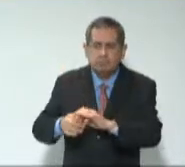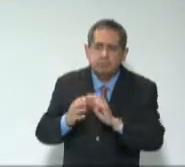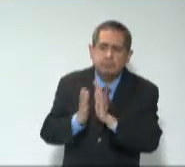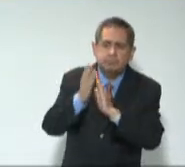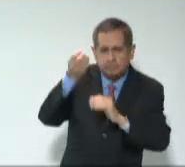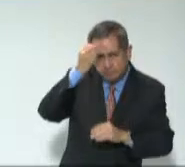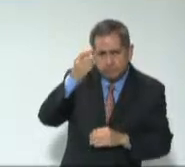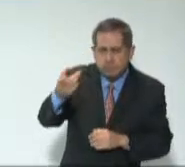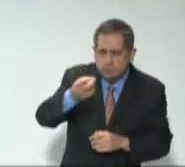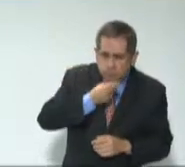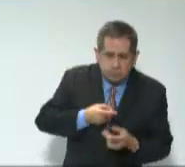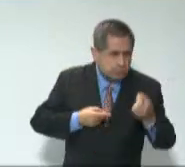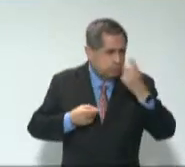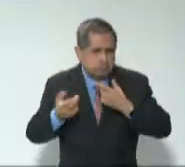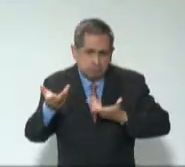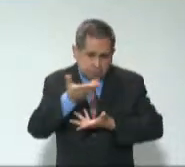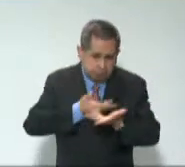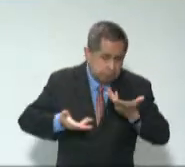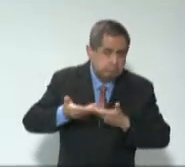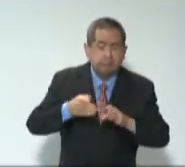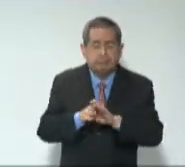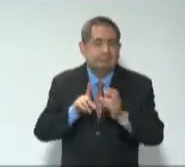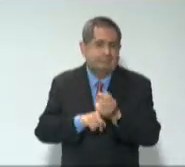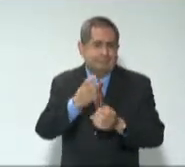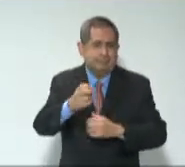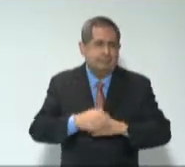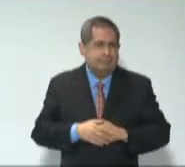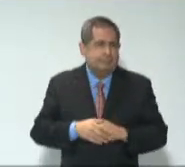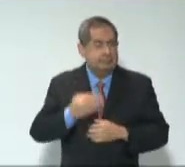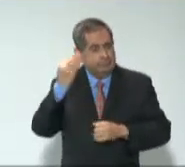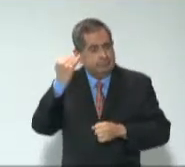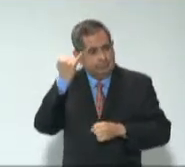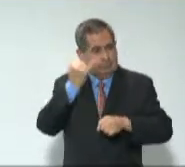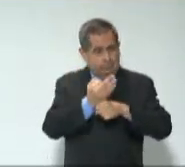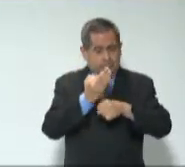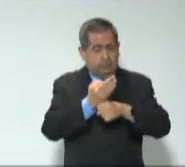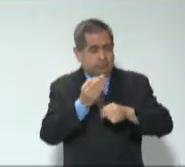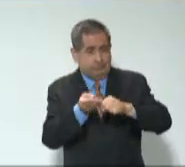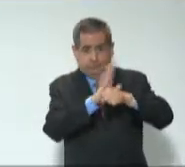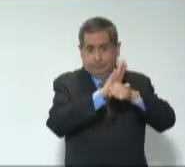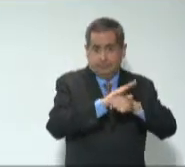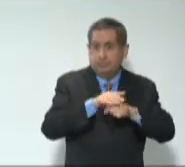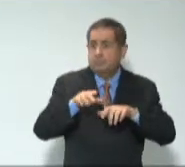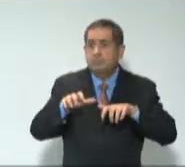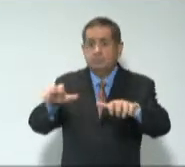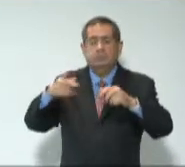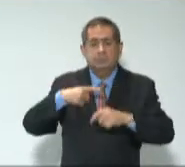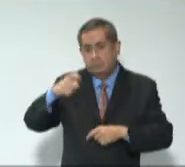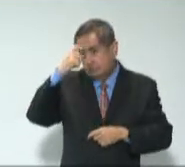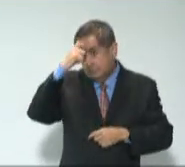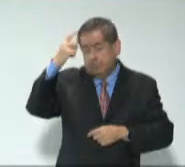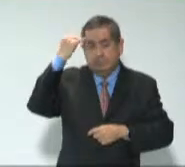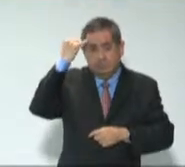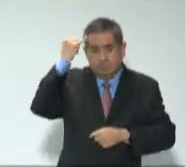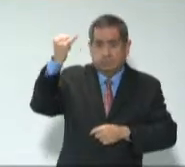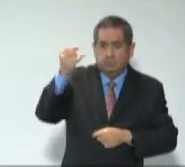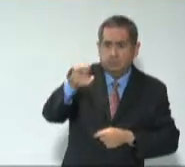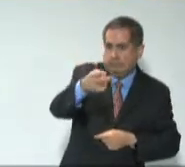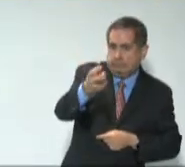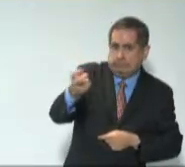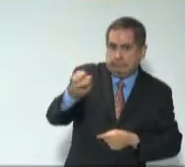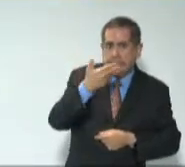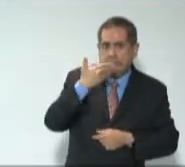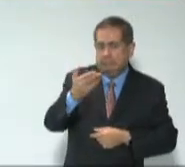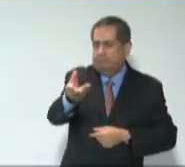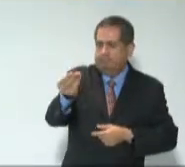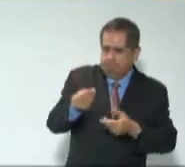creo que durante la fase de emergencia ha habido numerosas iniciativas ciudadanas en este en este sentido Pero como digo es